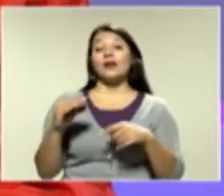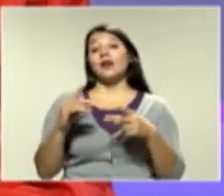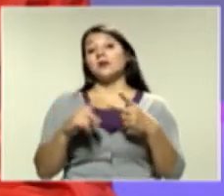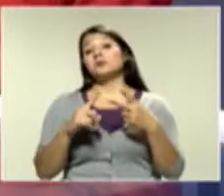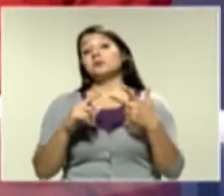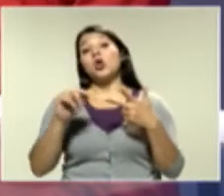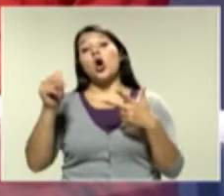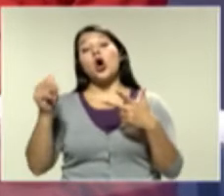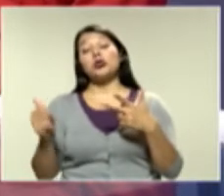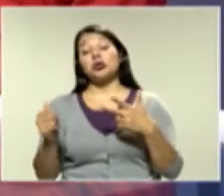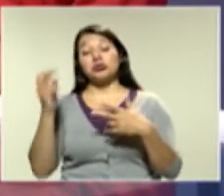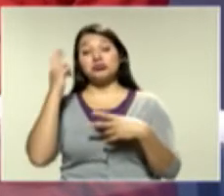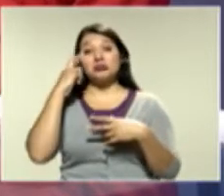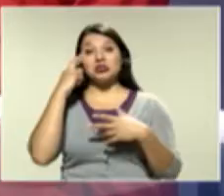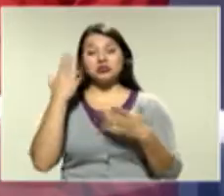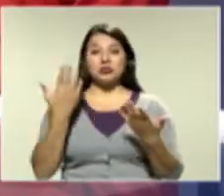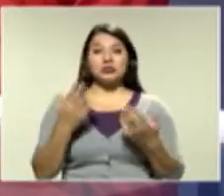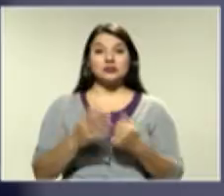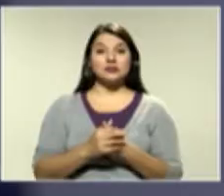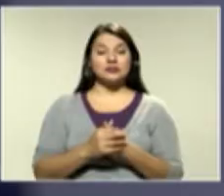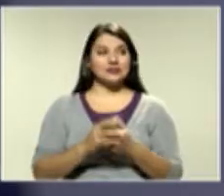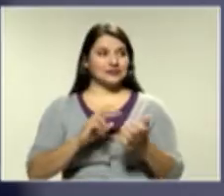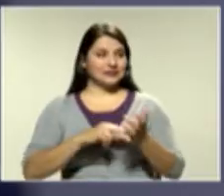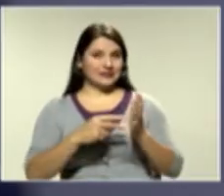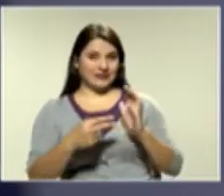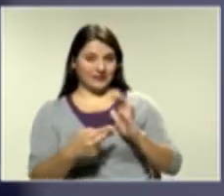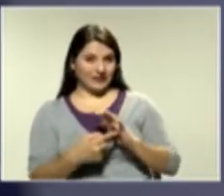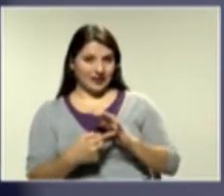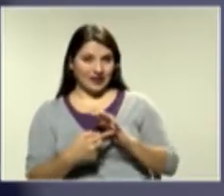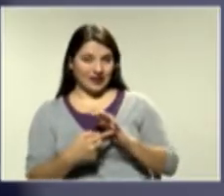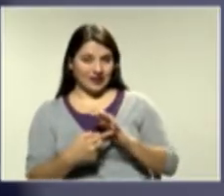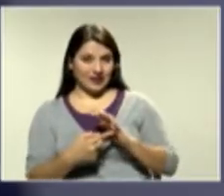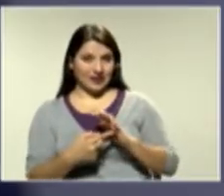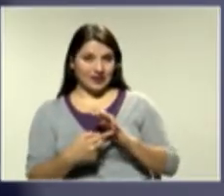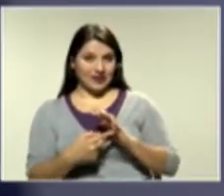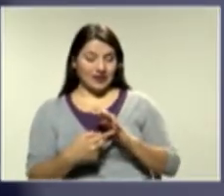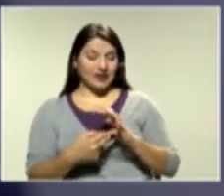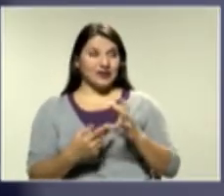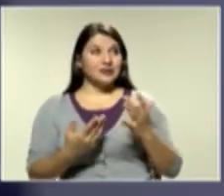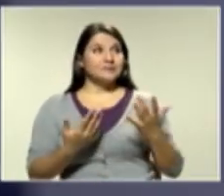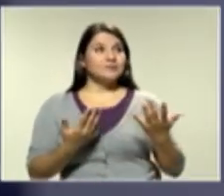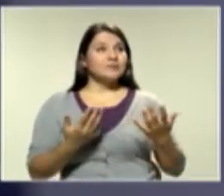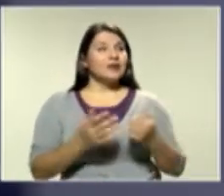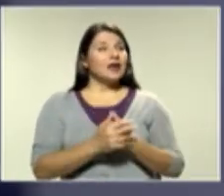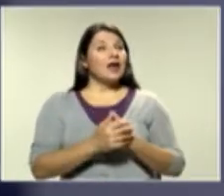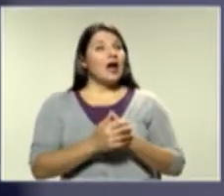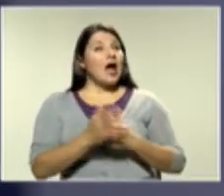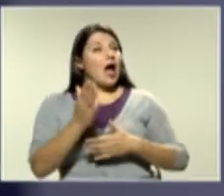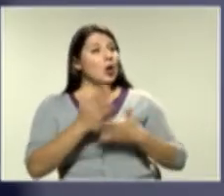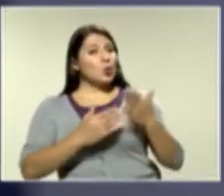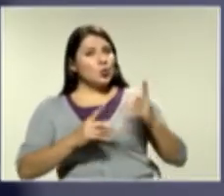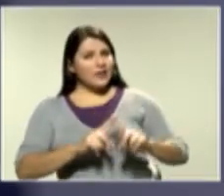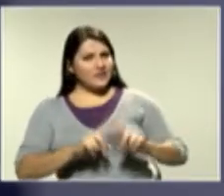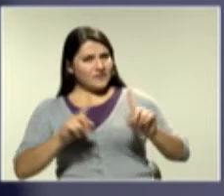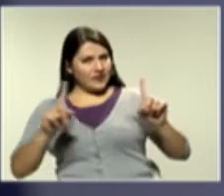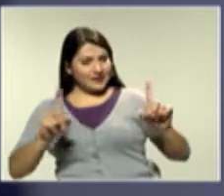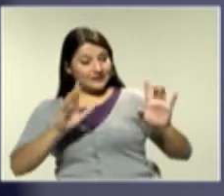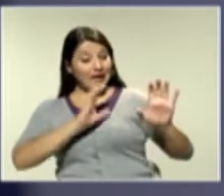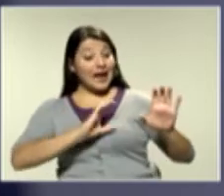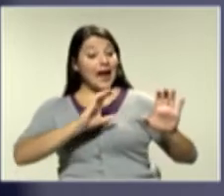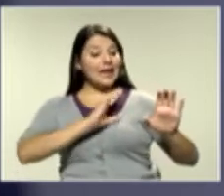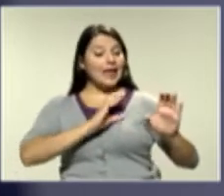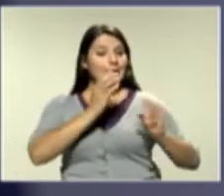ahí, que se utilicen de más, ¿verdad? O sea, mercado, y ¿hay alguna diferencia en la calidad del producto